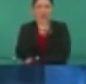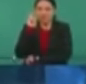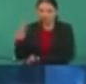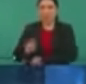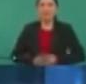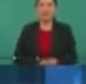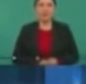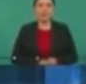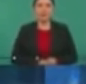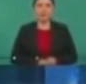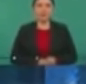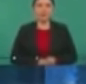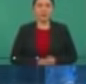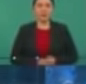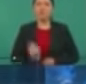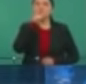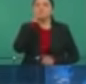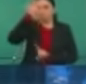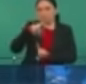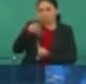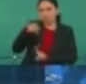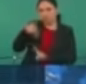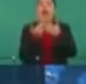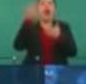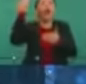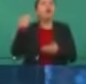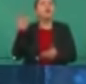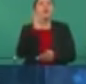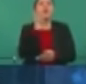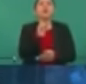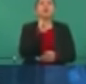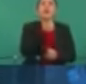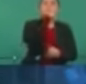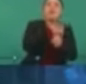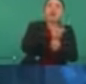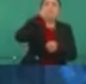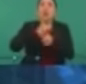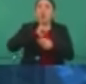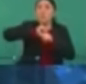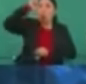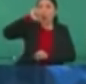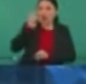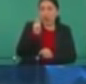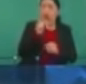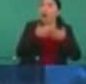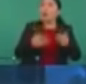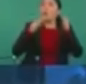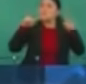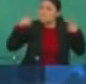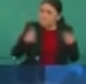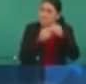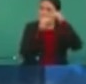méxico se acerca al punto mínimo absoluto de la pandemia no va a llegar al punto mínimo cuando ya no haya contagios cuando ya no hay un solo